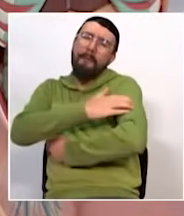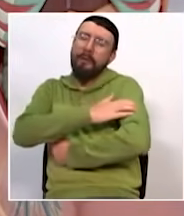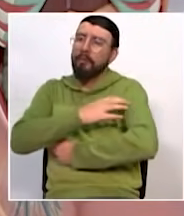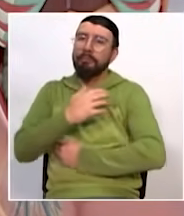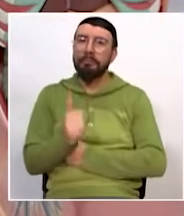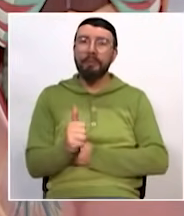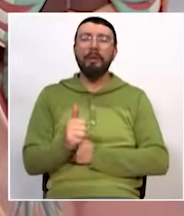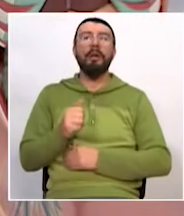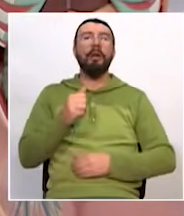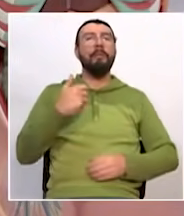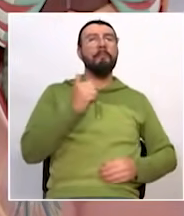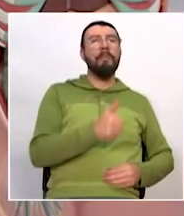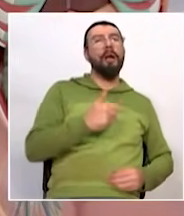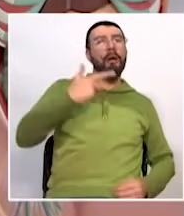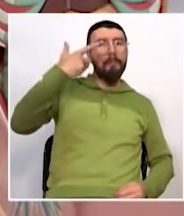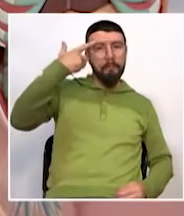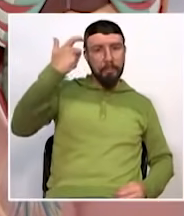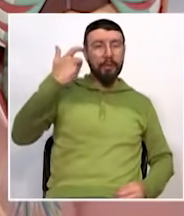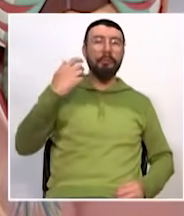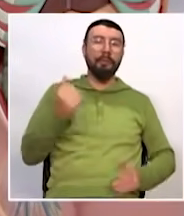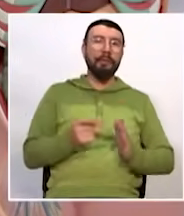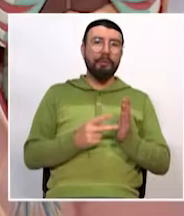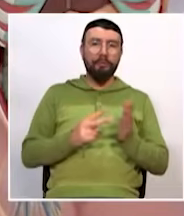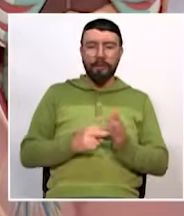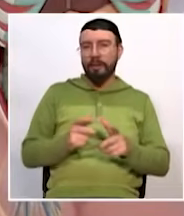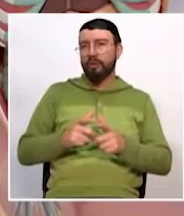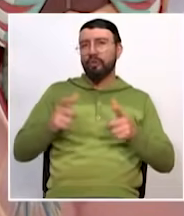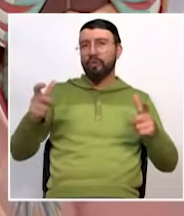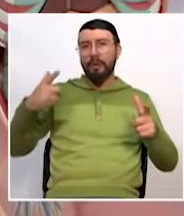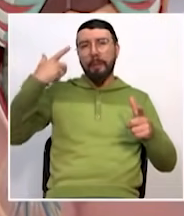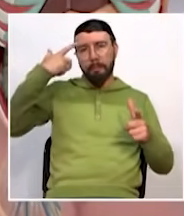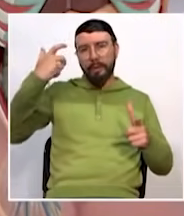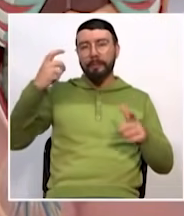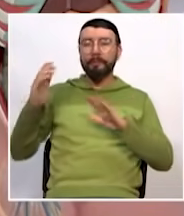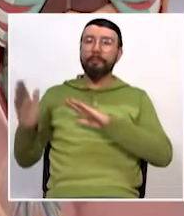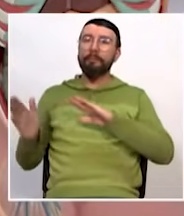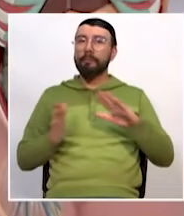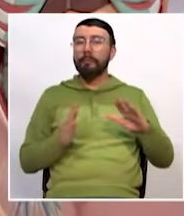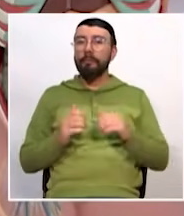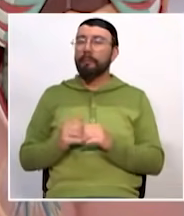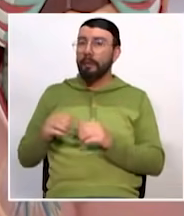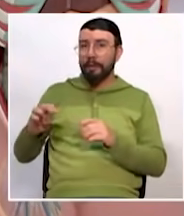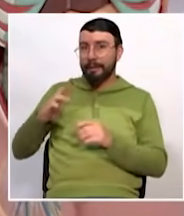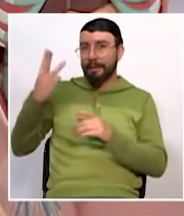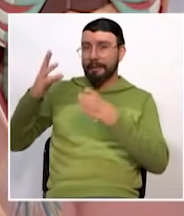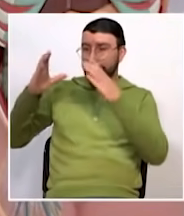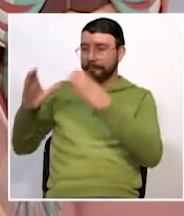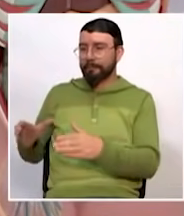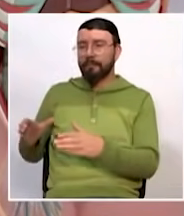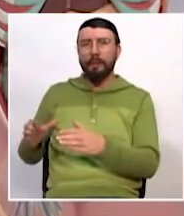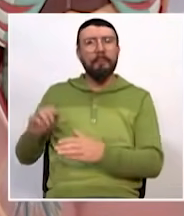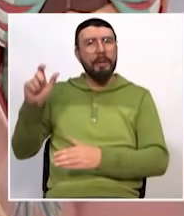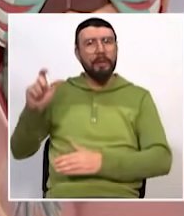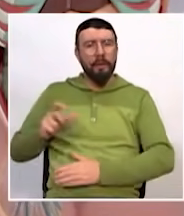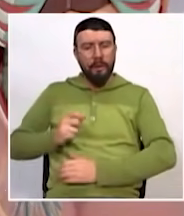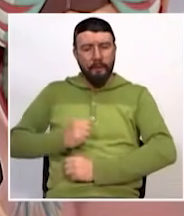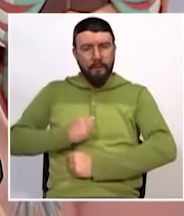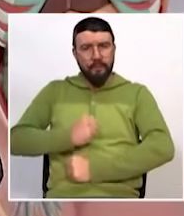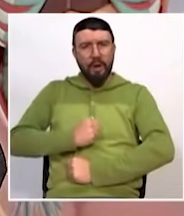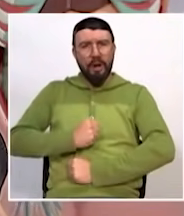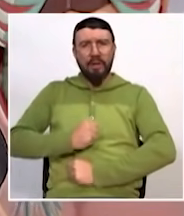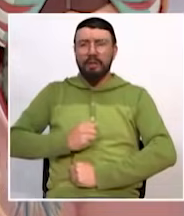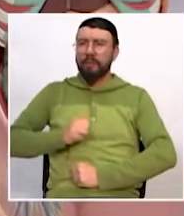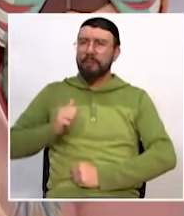suicida de ese suicidio empleado y tenemos otra es tercera estructura la persona fornida de